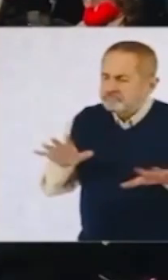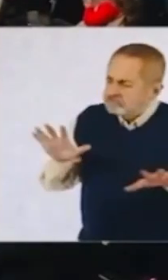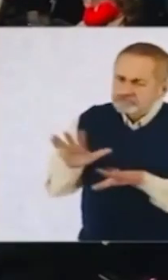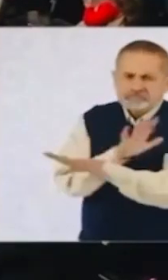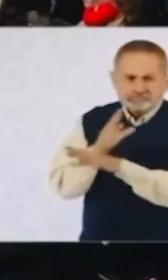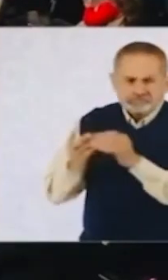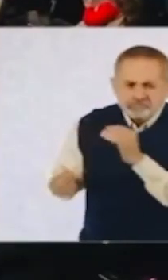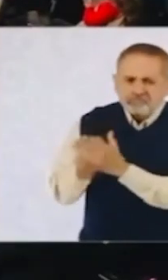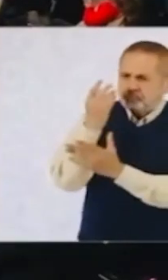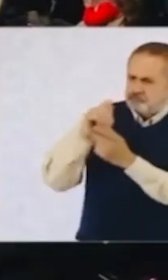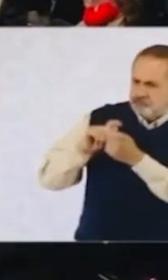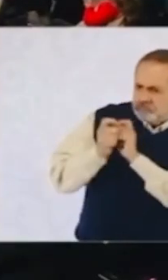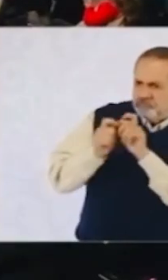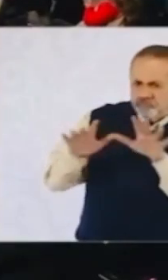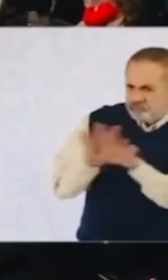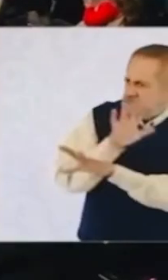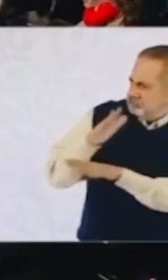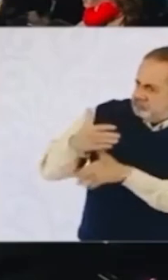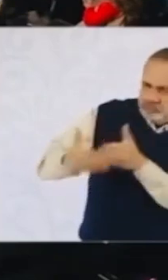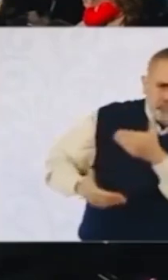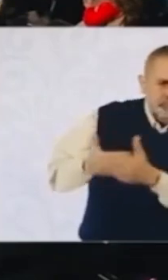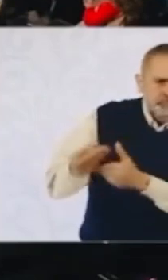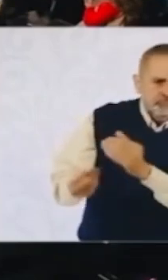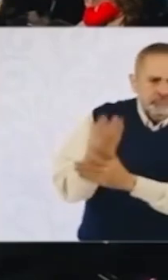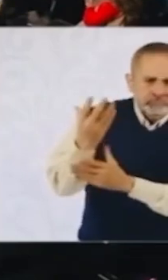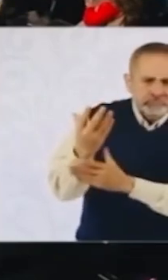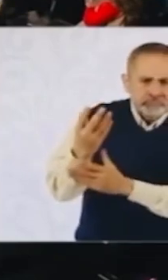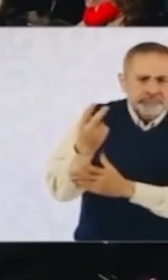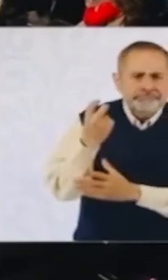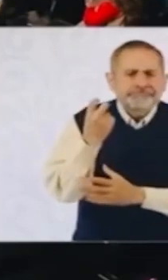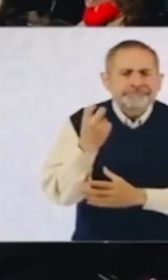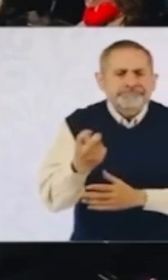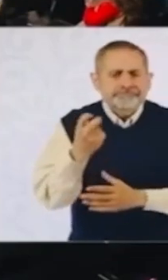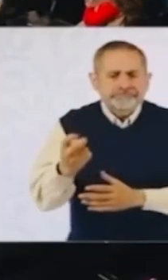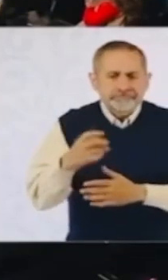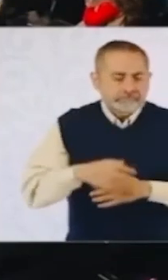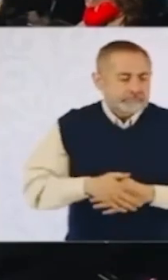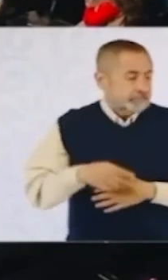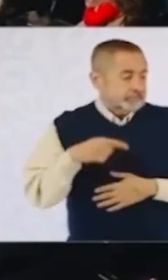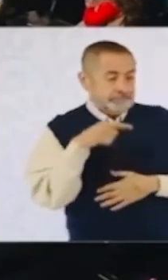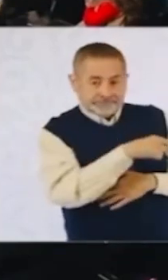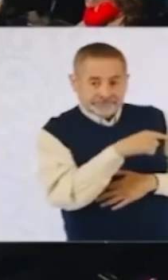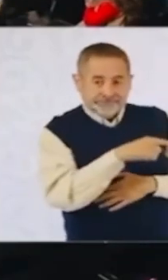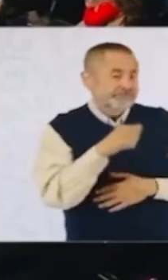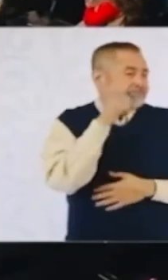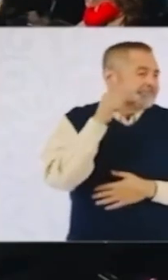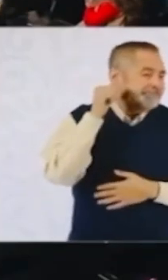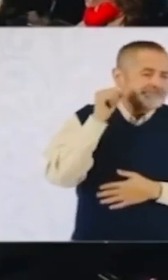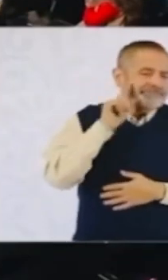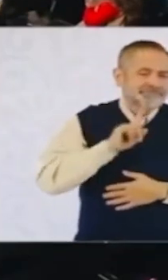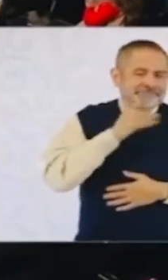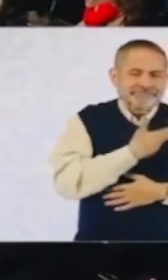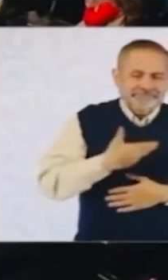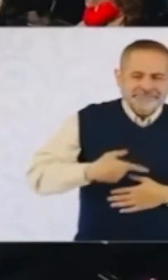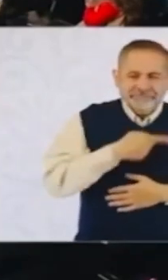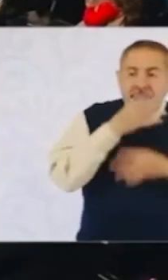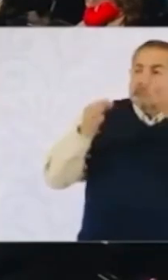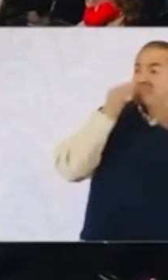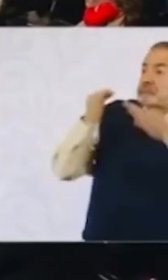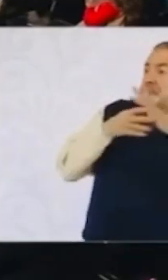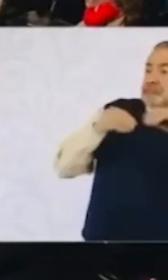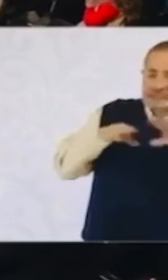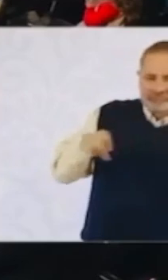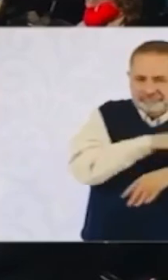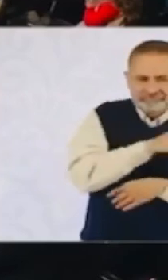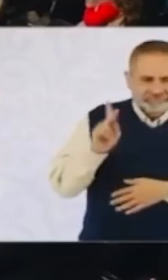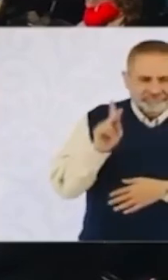viejo régimen. Y bueno, pues dijo que defendió la reforma del Poder Judicial. En la conferencia